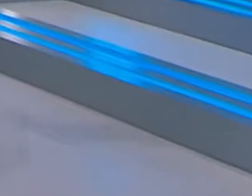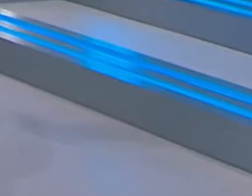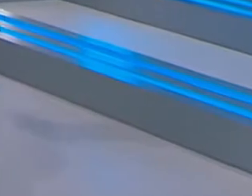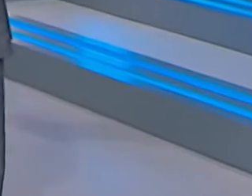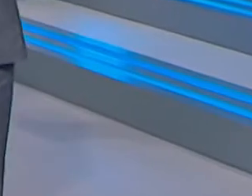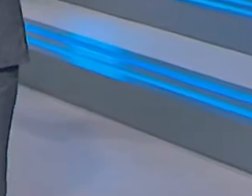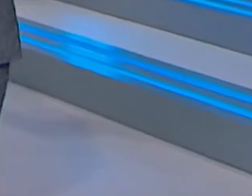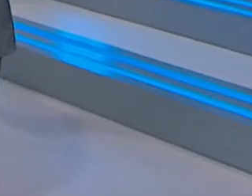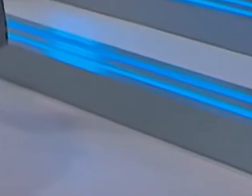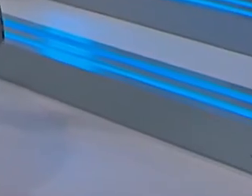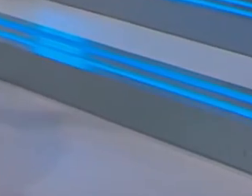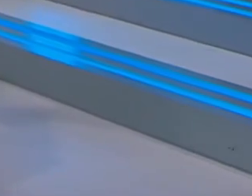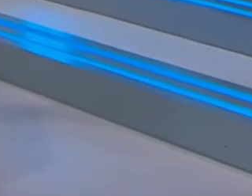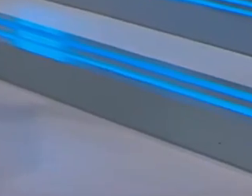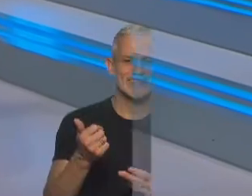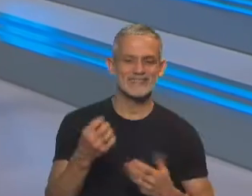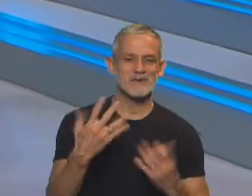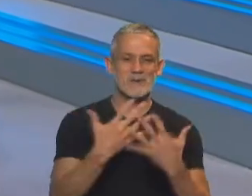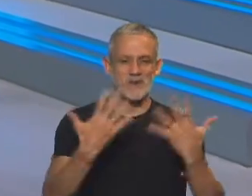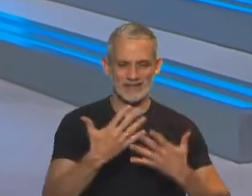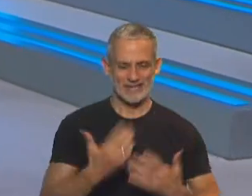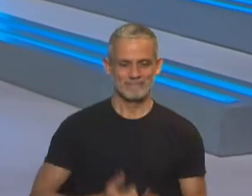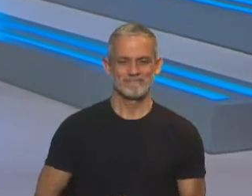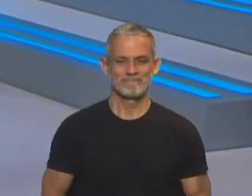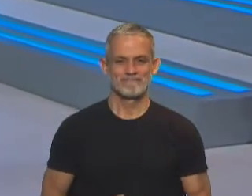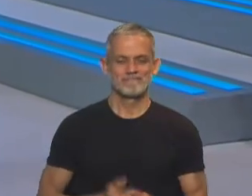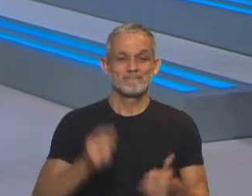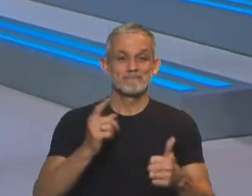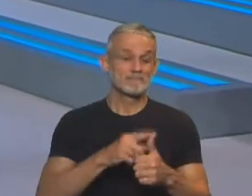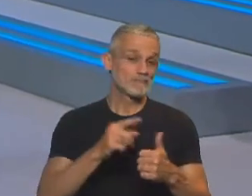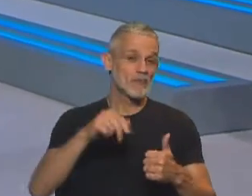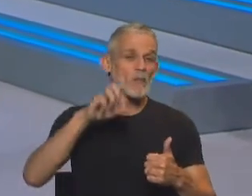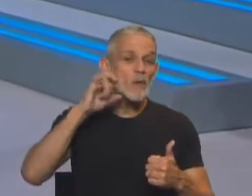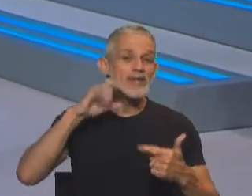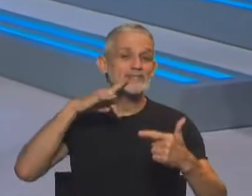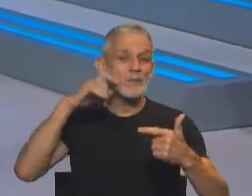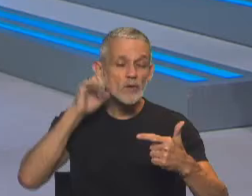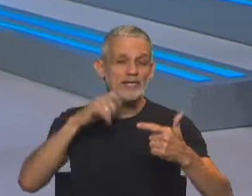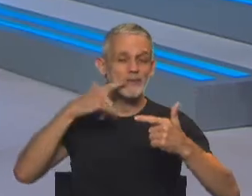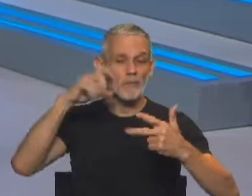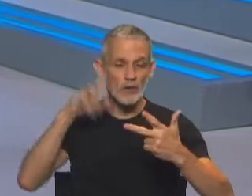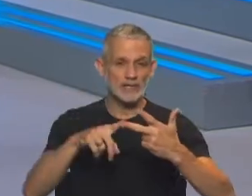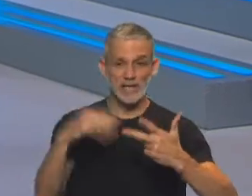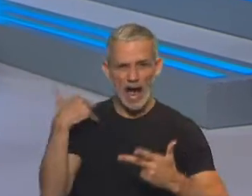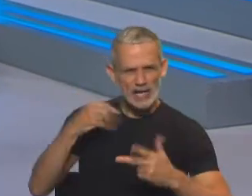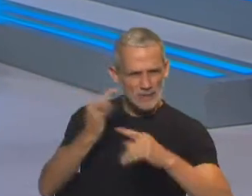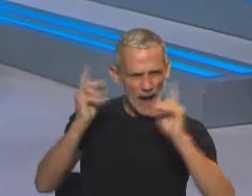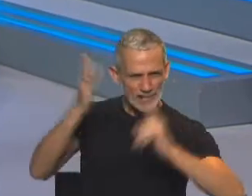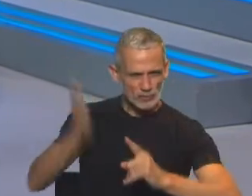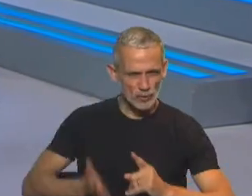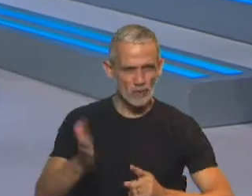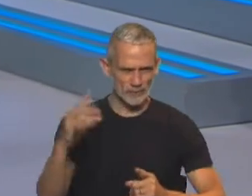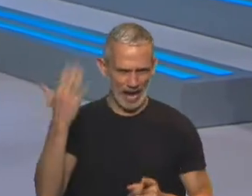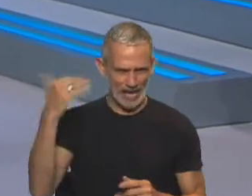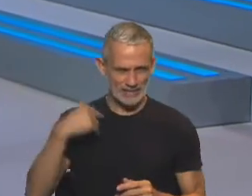hola hola hola cómo va buen día buen día pública pública pública maestro ayer pasé ustedes